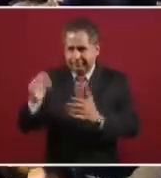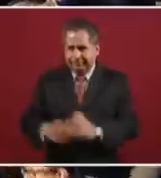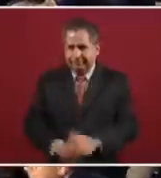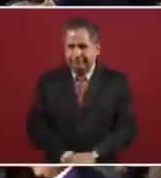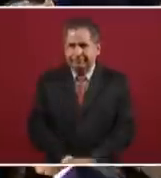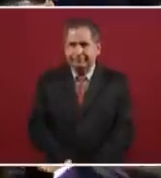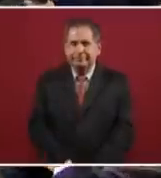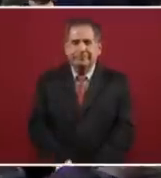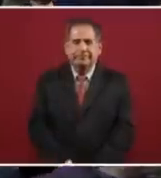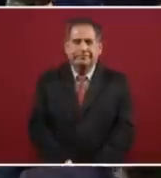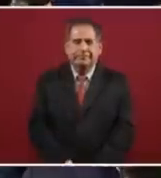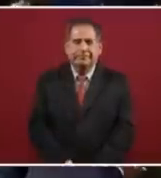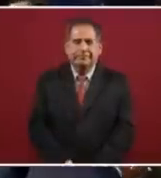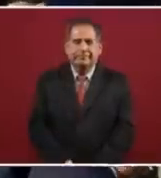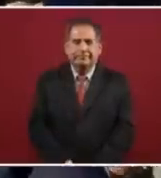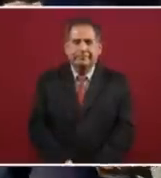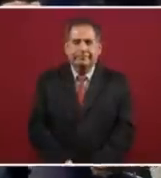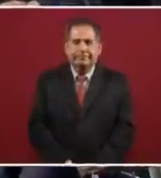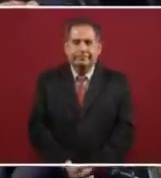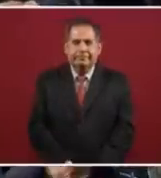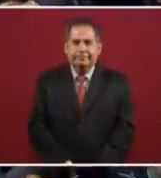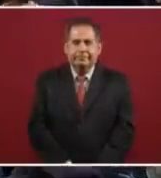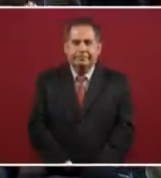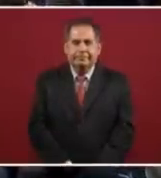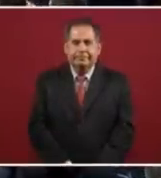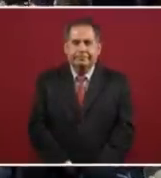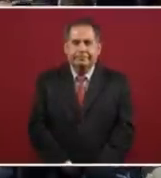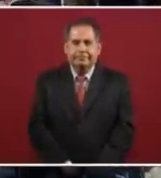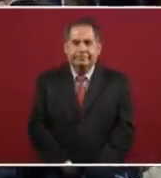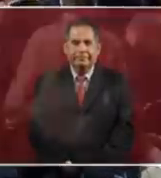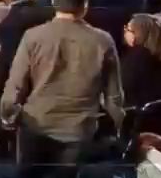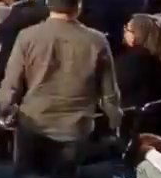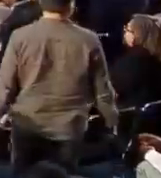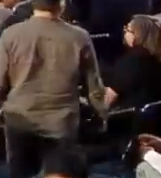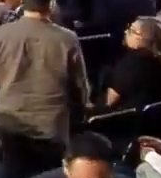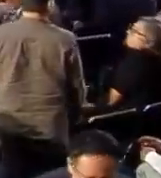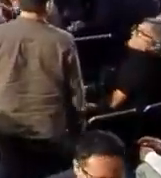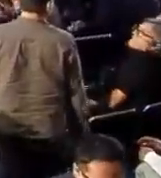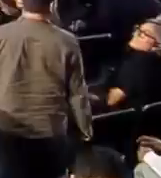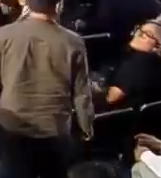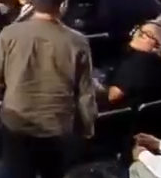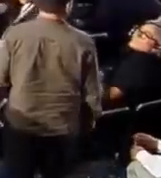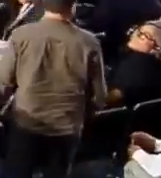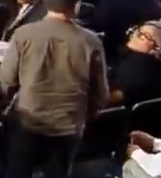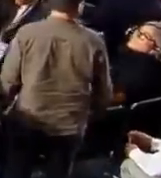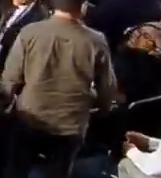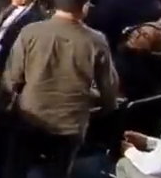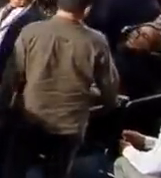Gracias a todos. A todos.